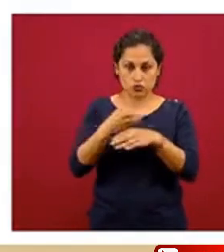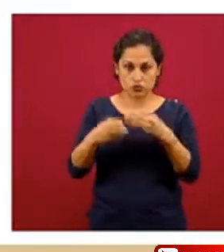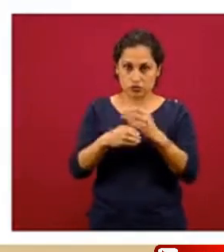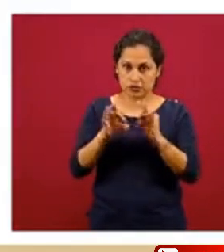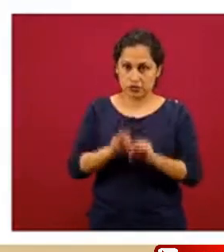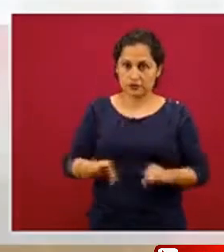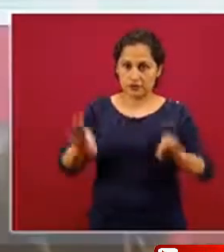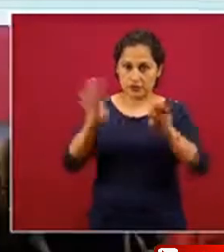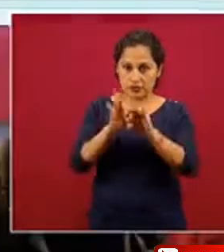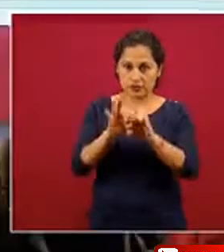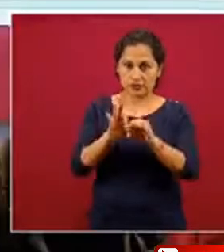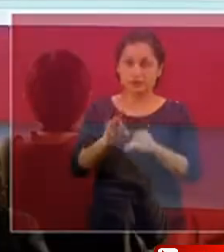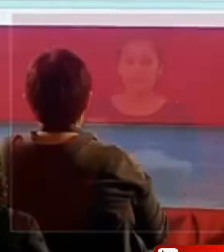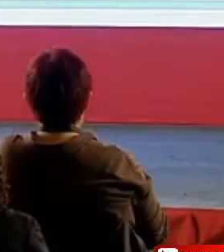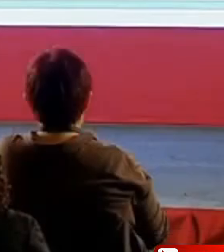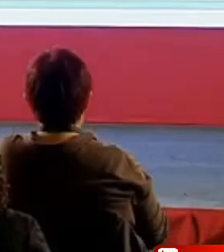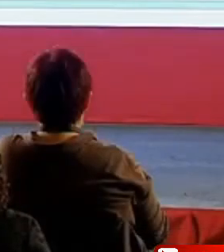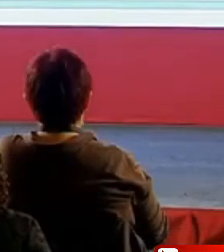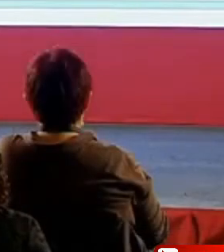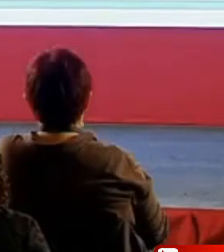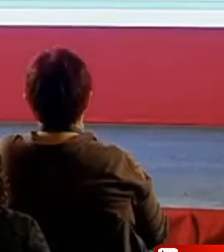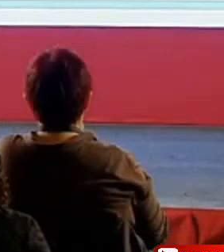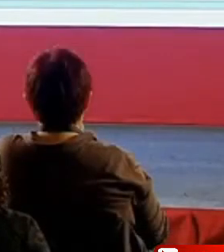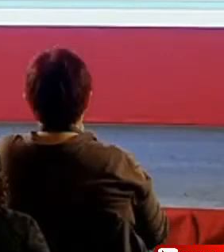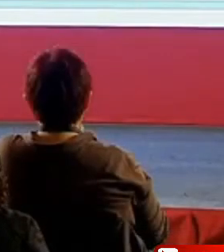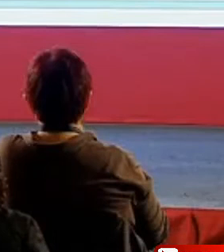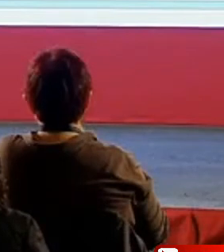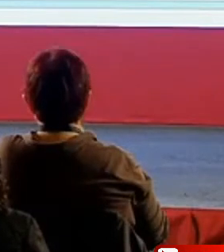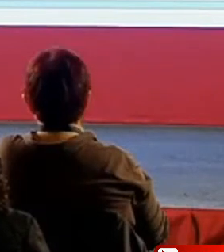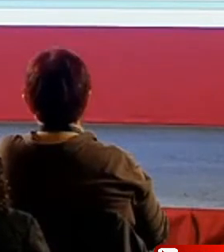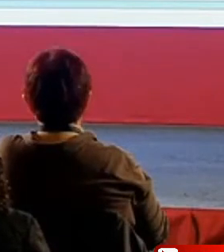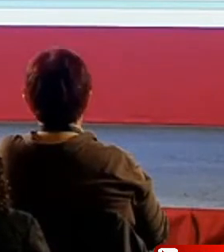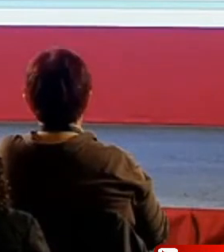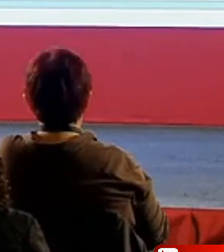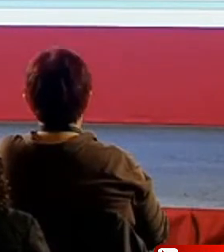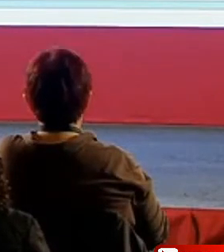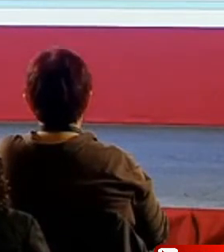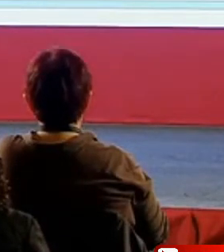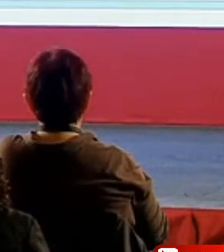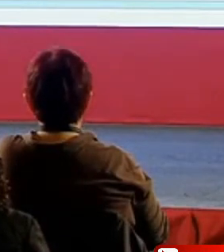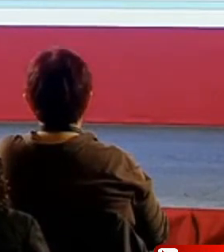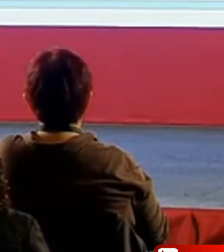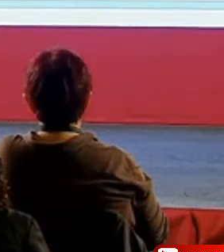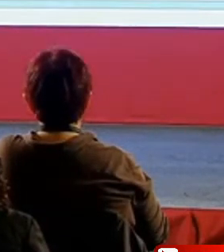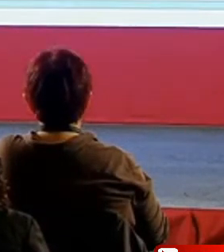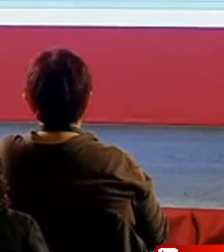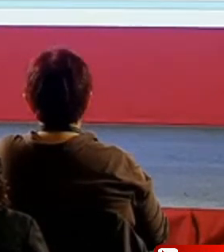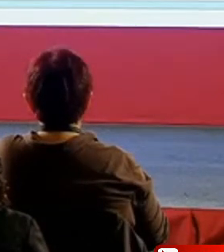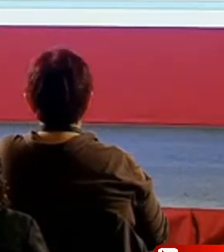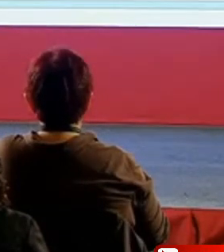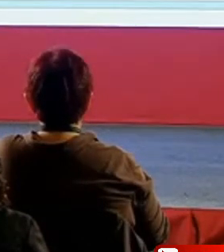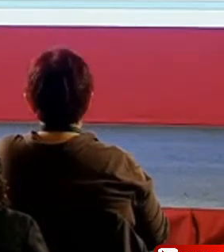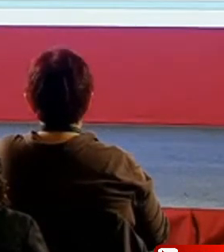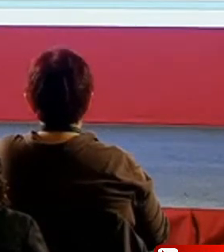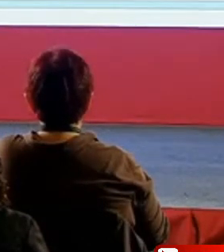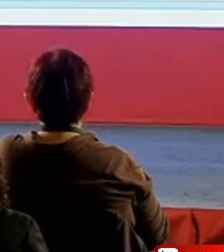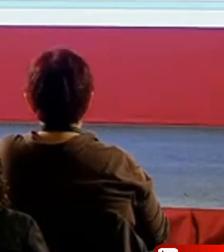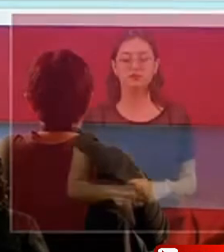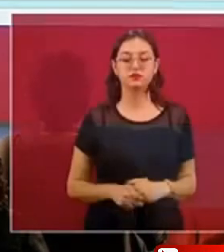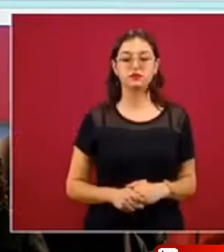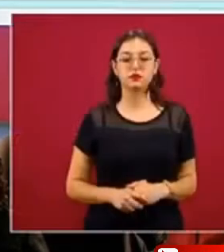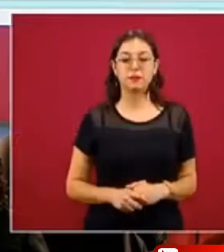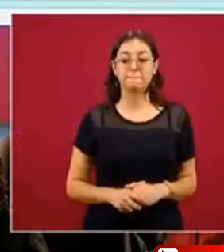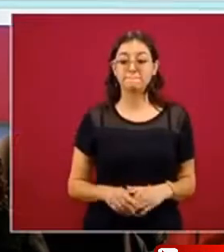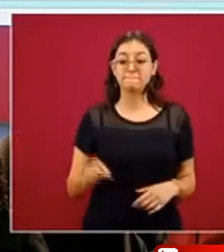casos confirmados, pero hemos relatado también desde el inicio que las personas que tienen síntomas compatibles con